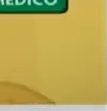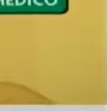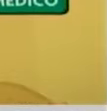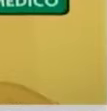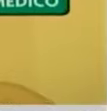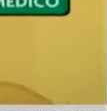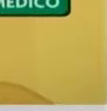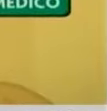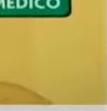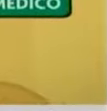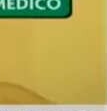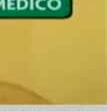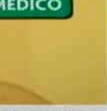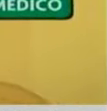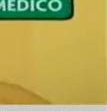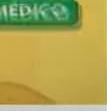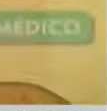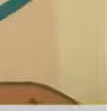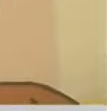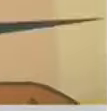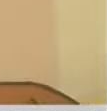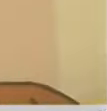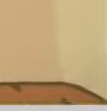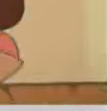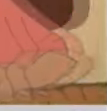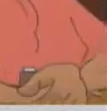Y alerta ante cualquier síntoma.